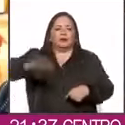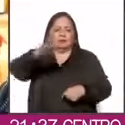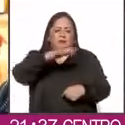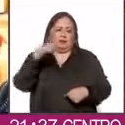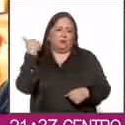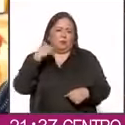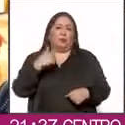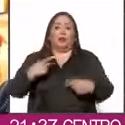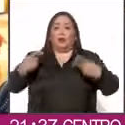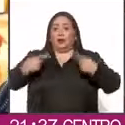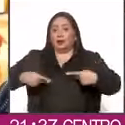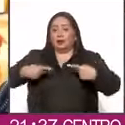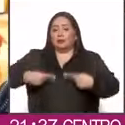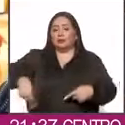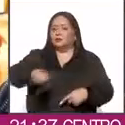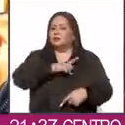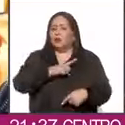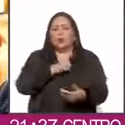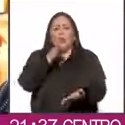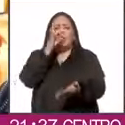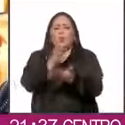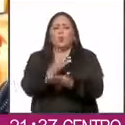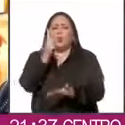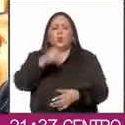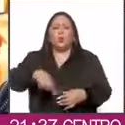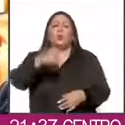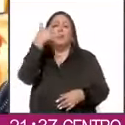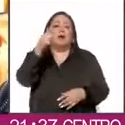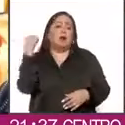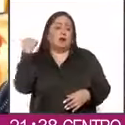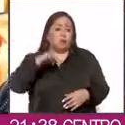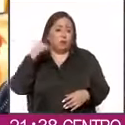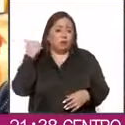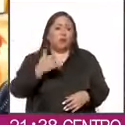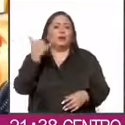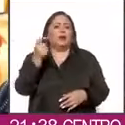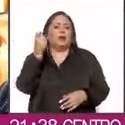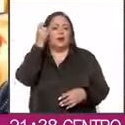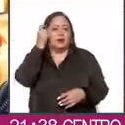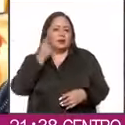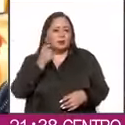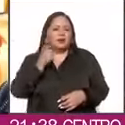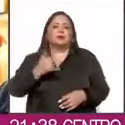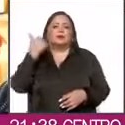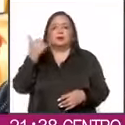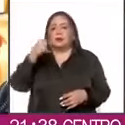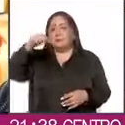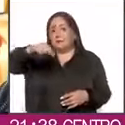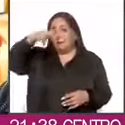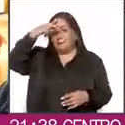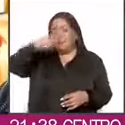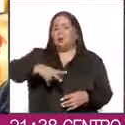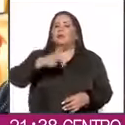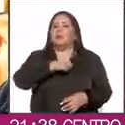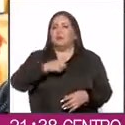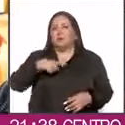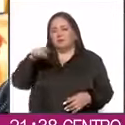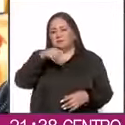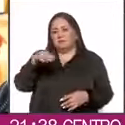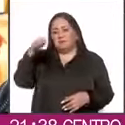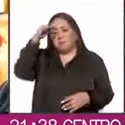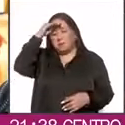gente, solo en la gente, y en Acapulco, y en Guerrero, y en México hay que